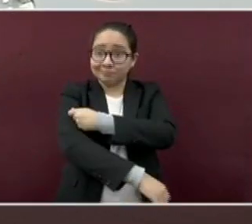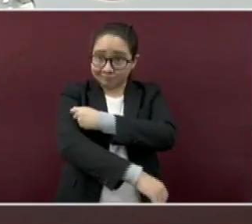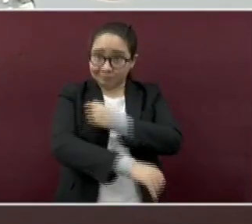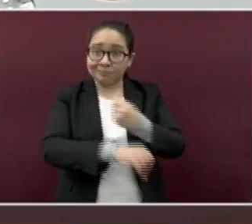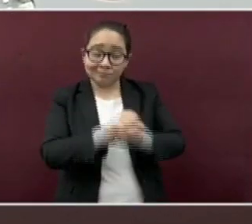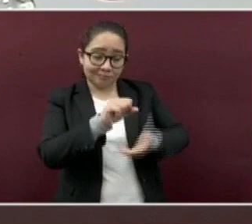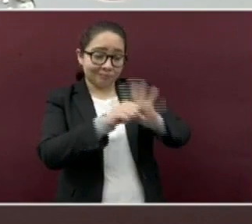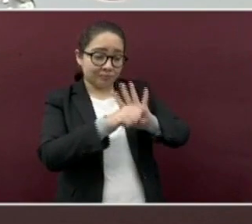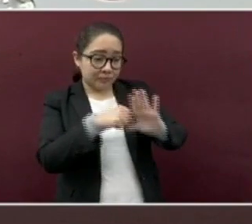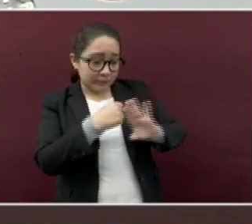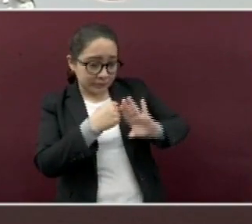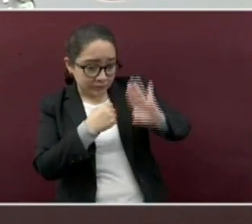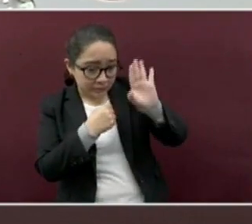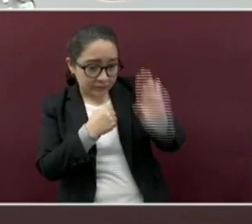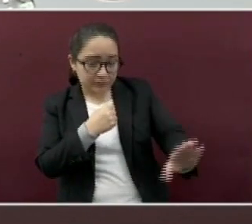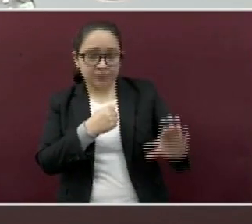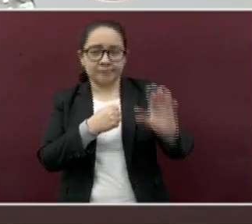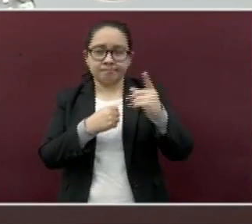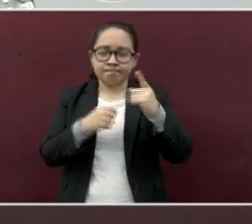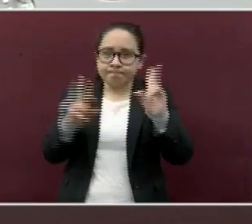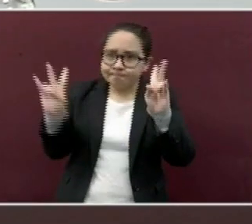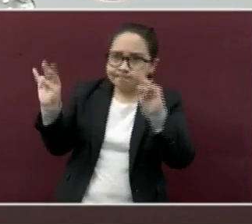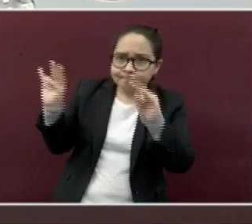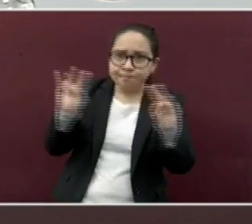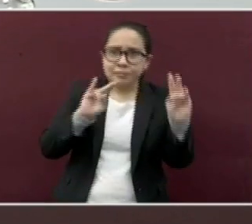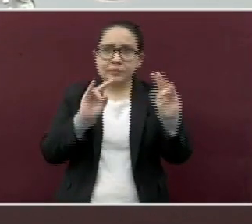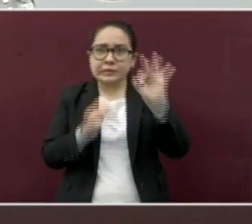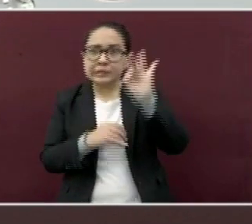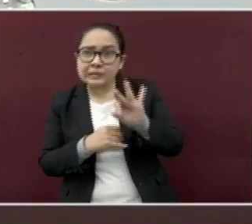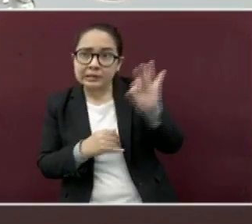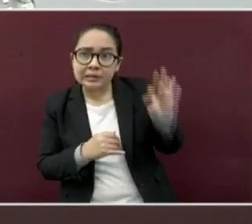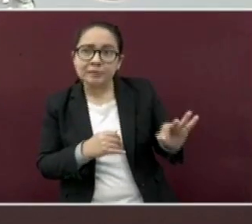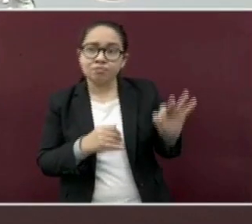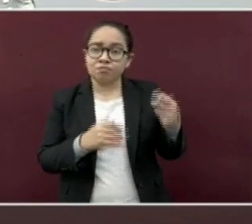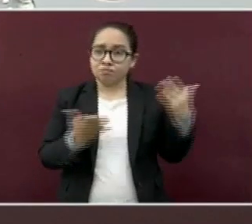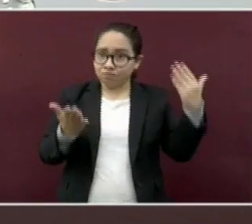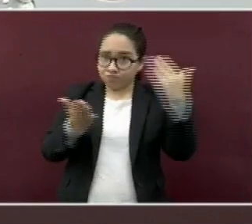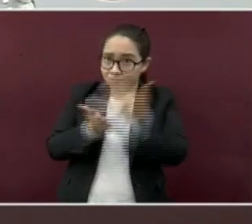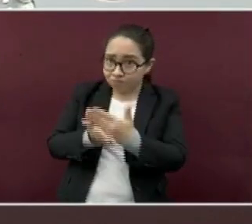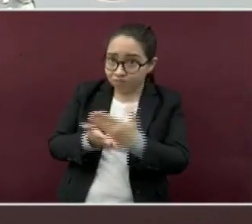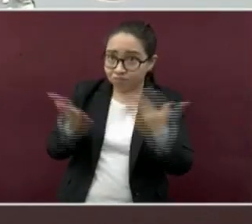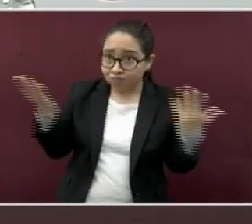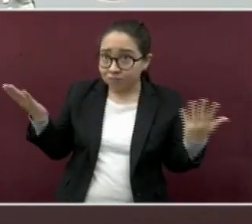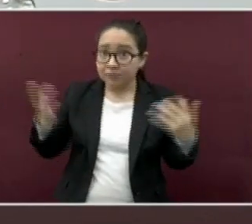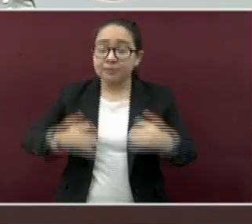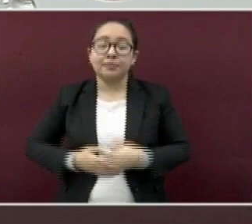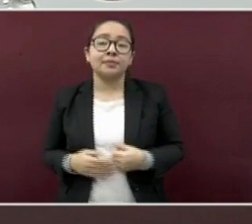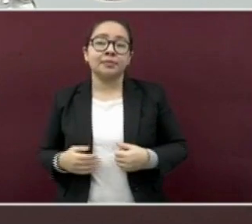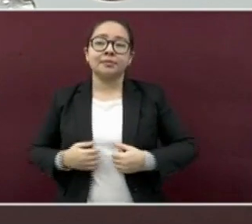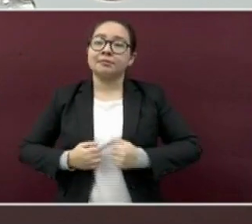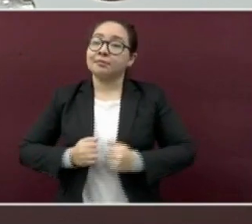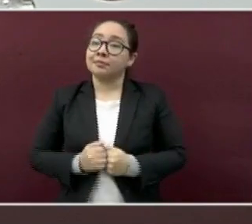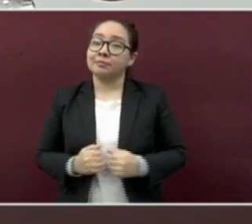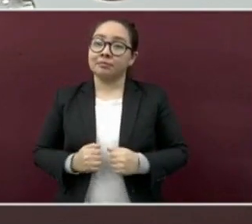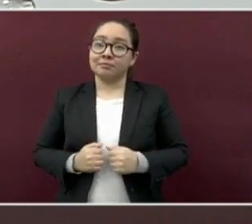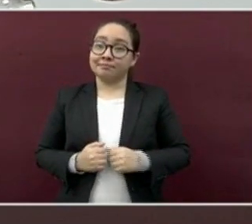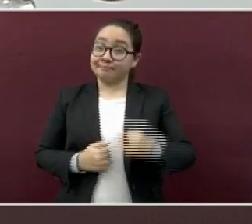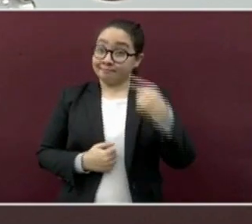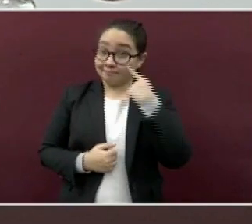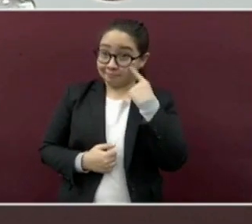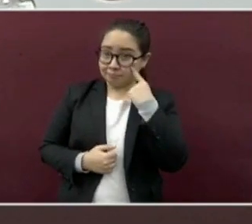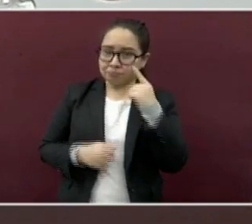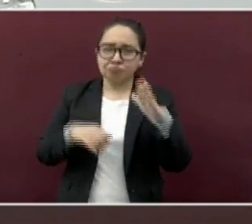COVID-19 en cuanto sean convocados por las brigadas Correcaminos. Miren ustedes, subrayo